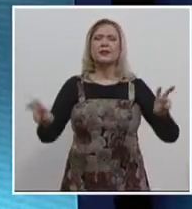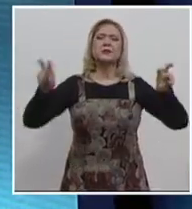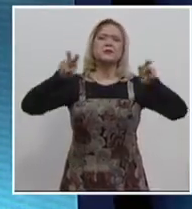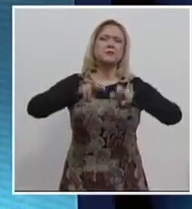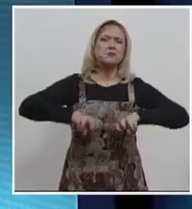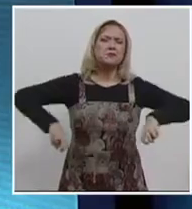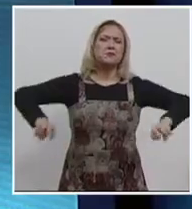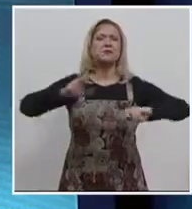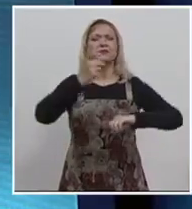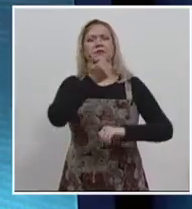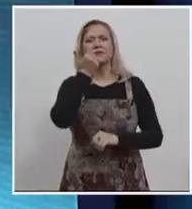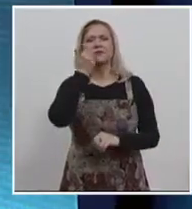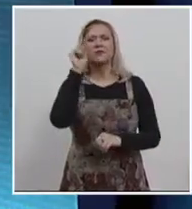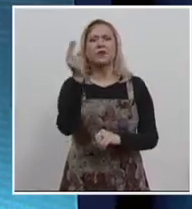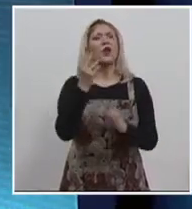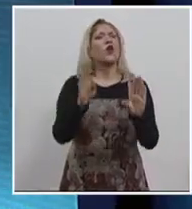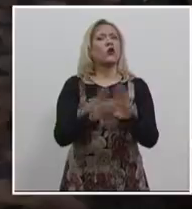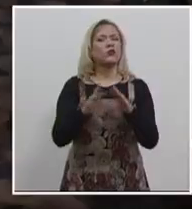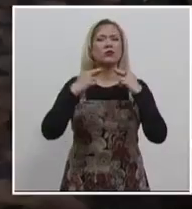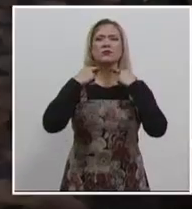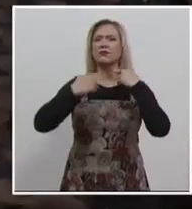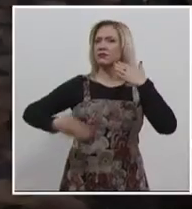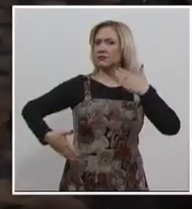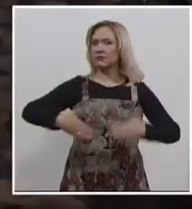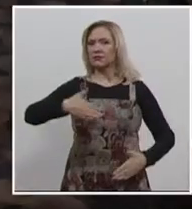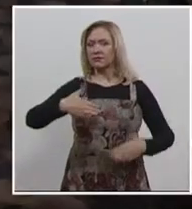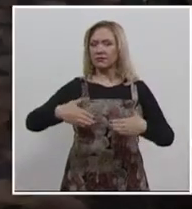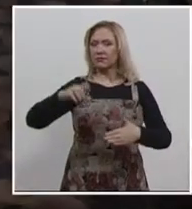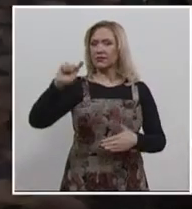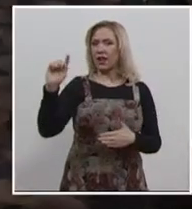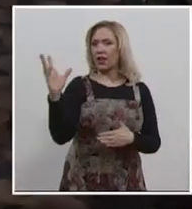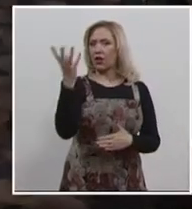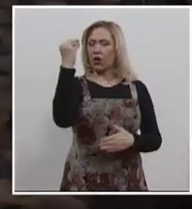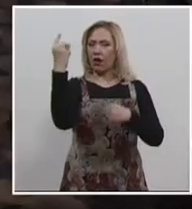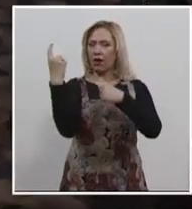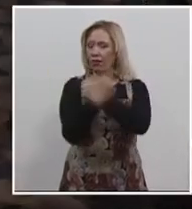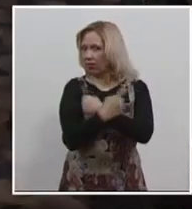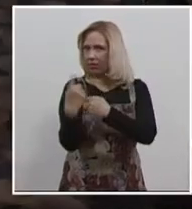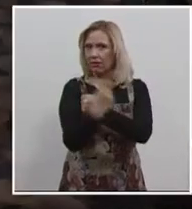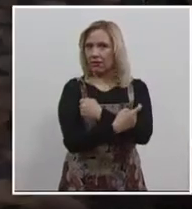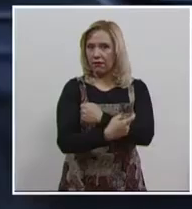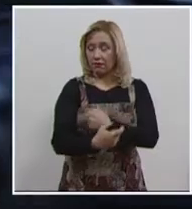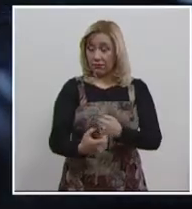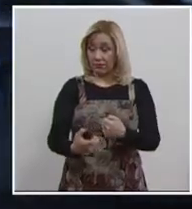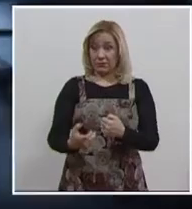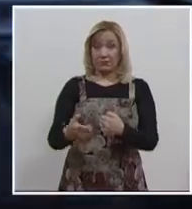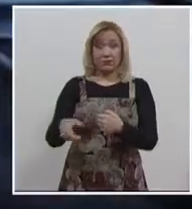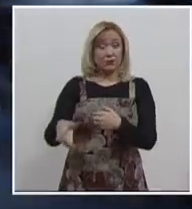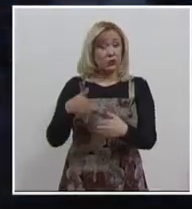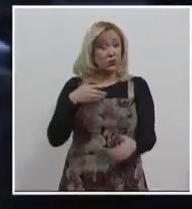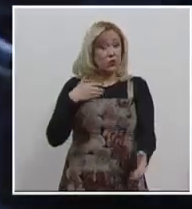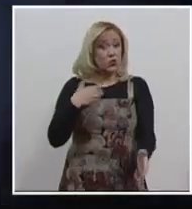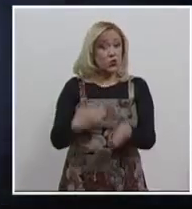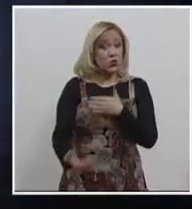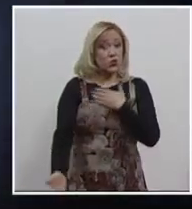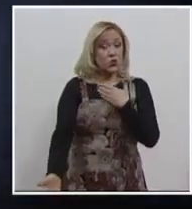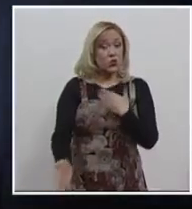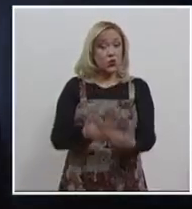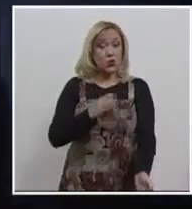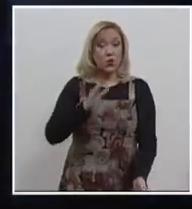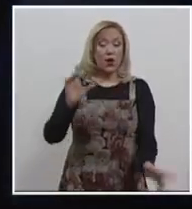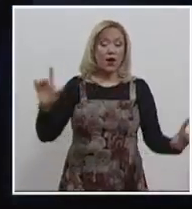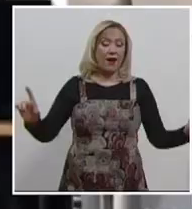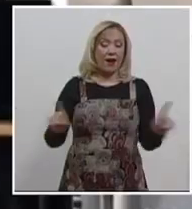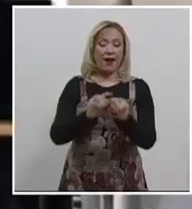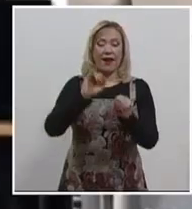sobre la inteligencia artificial. En estos momentos, la inteligencia artificial no sería una herramienta adecuada